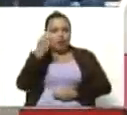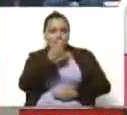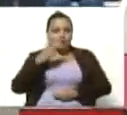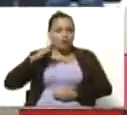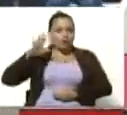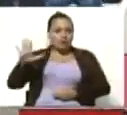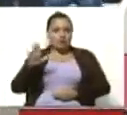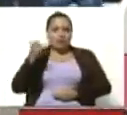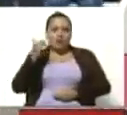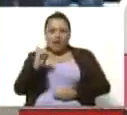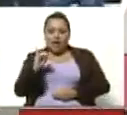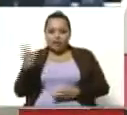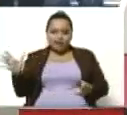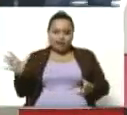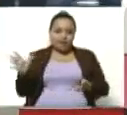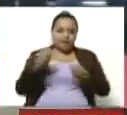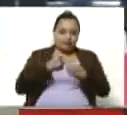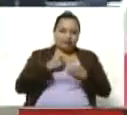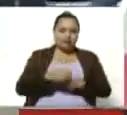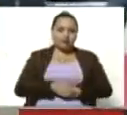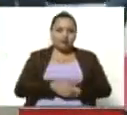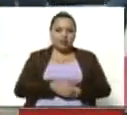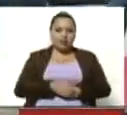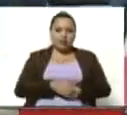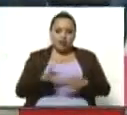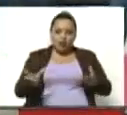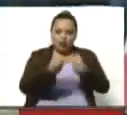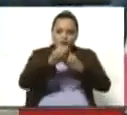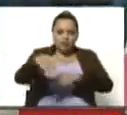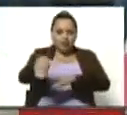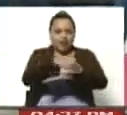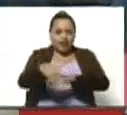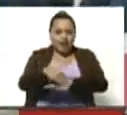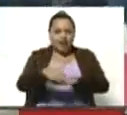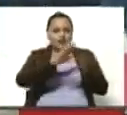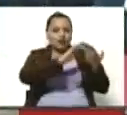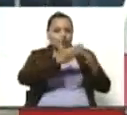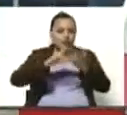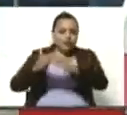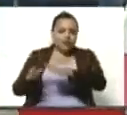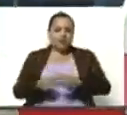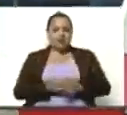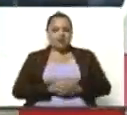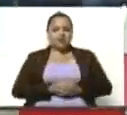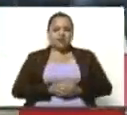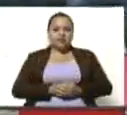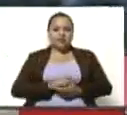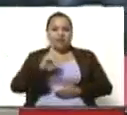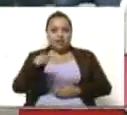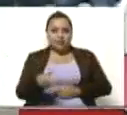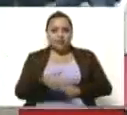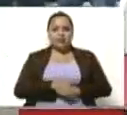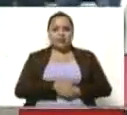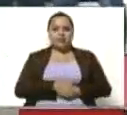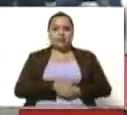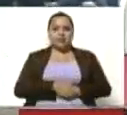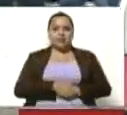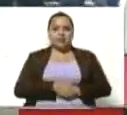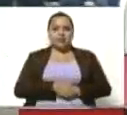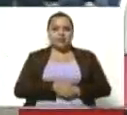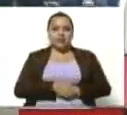que hemos adquirido con la calle con la comunidad con la puerta de